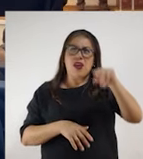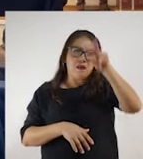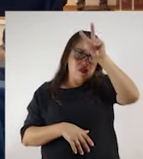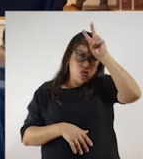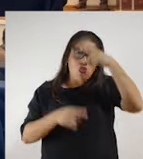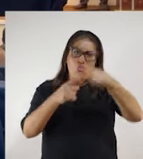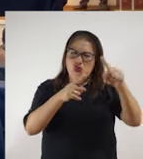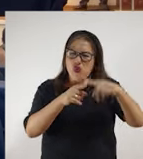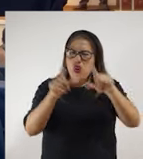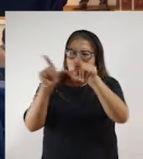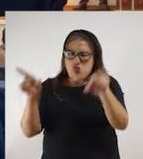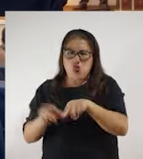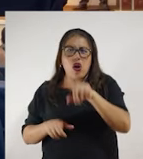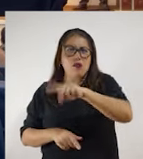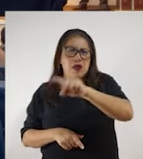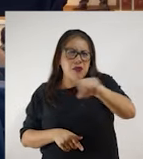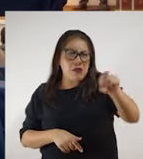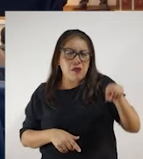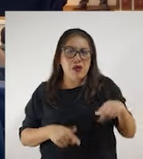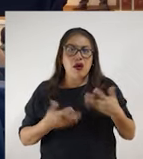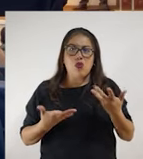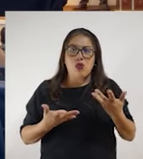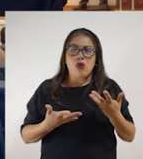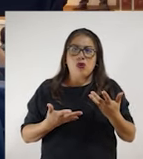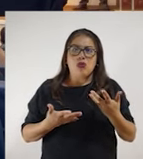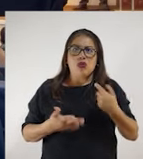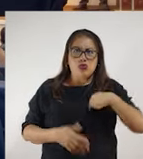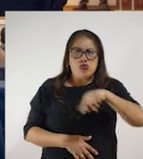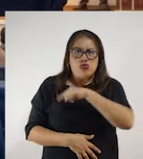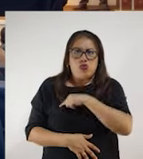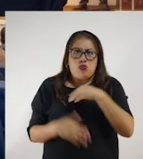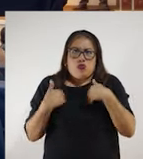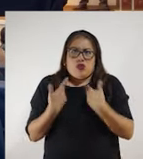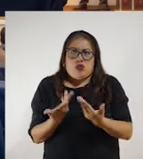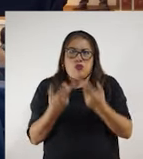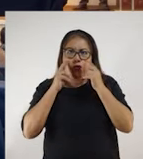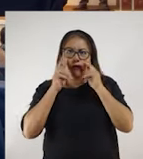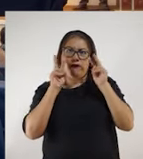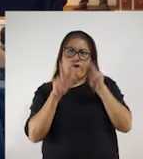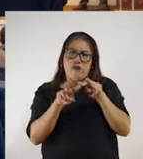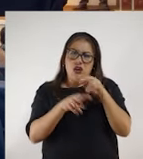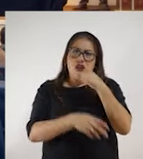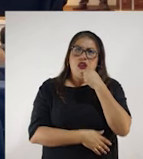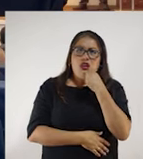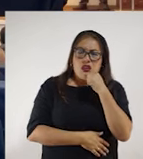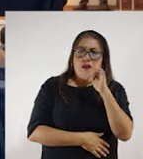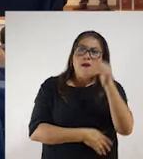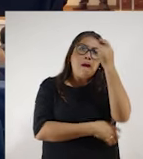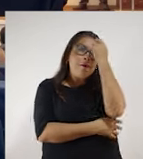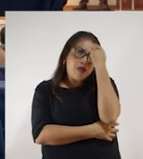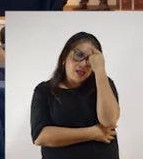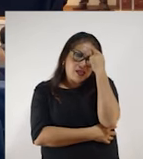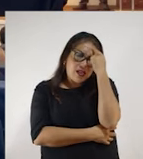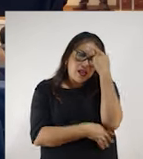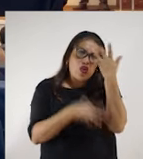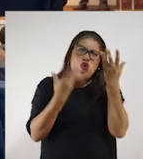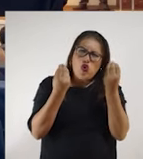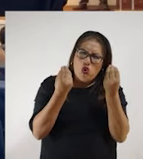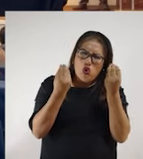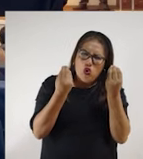diferentes grupos etarios nos hace realmente poner el foco en